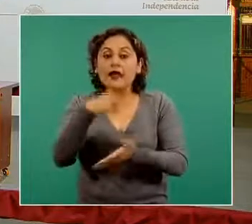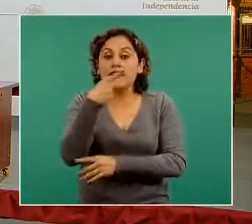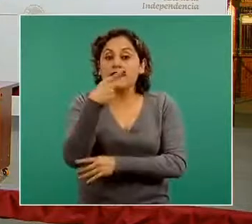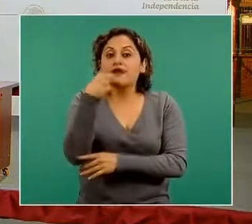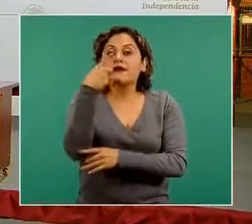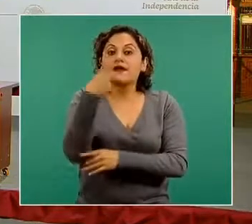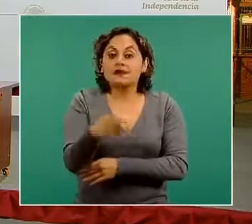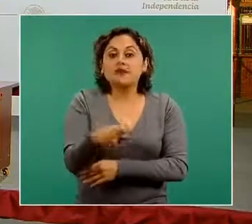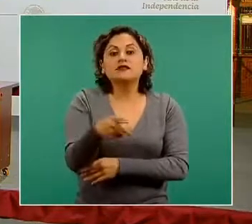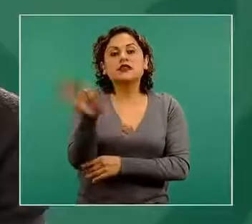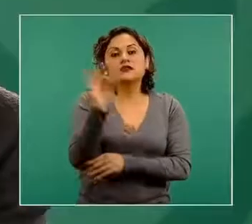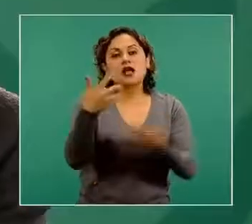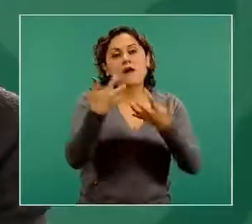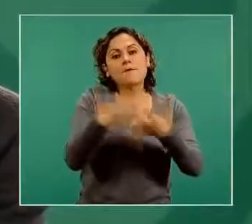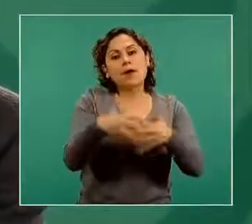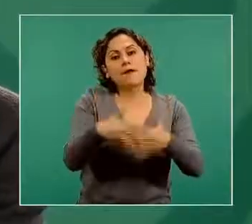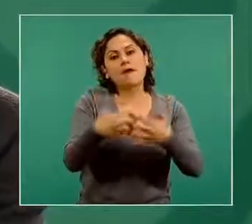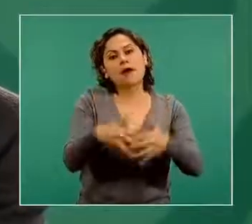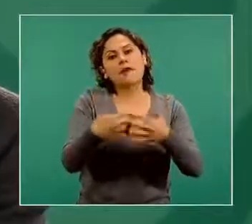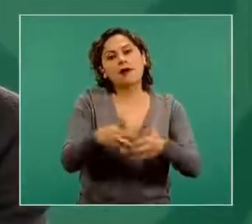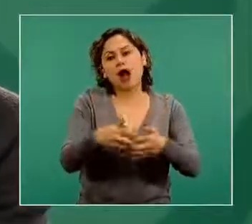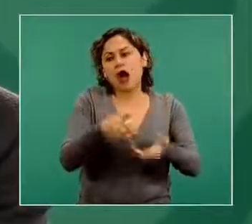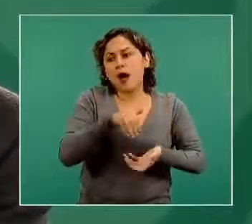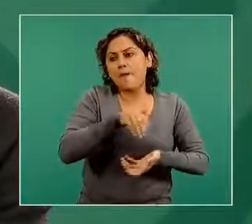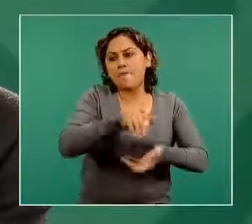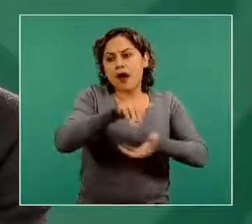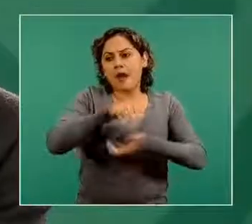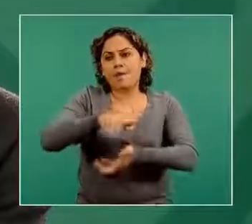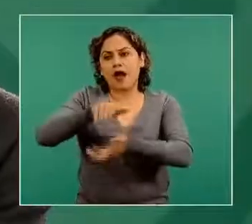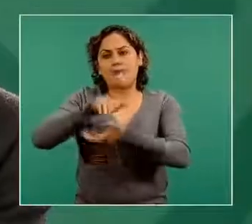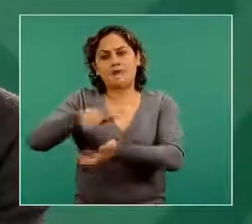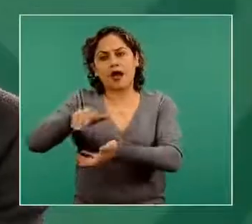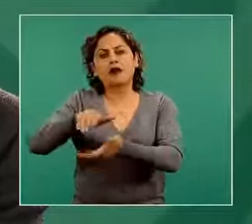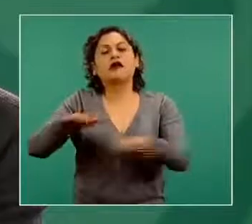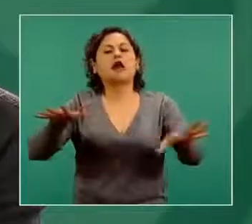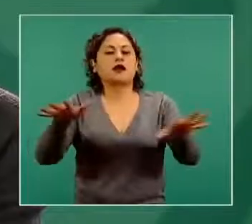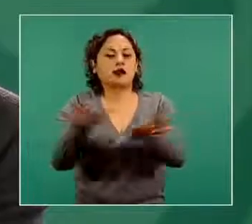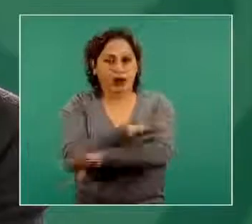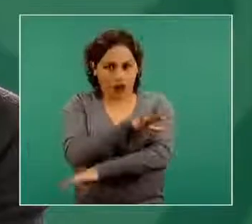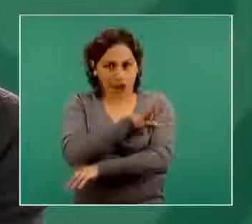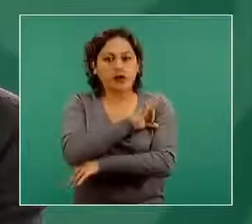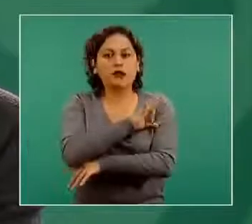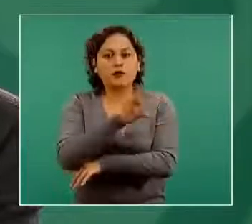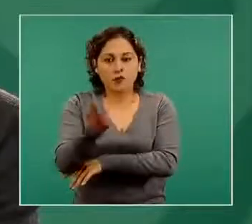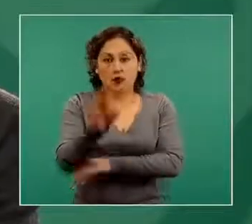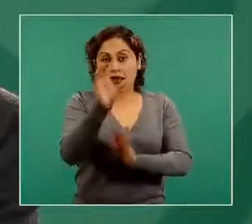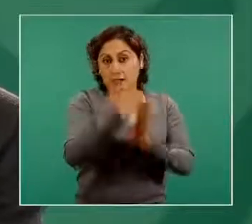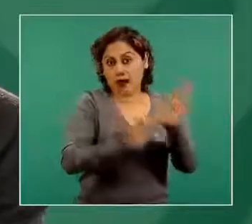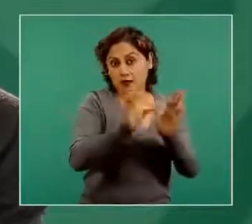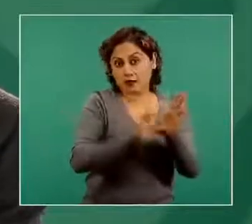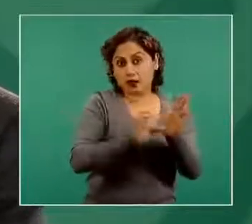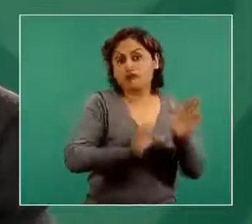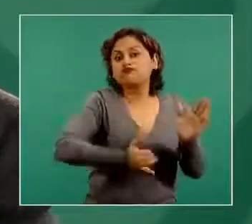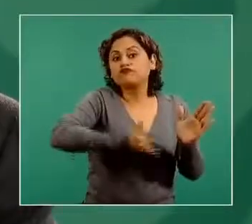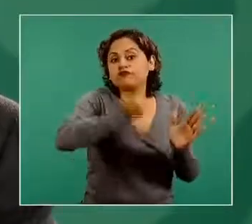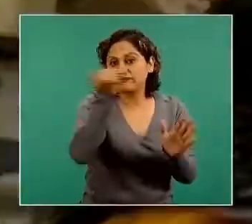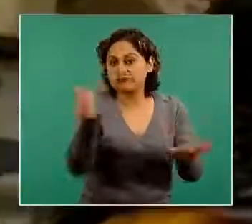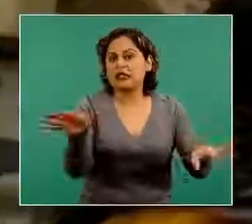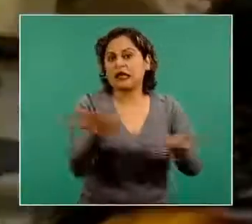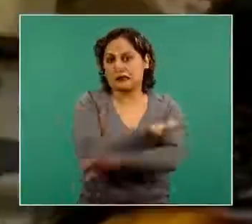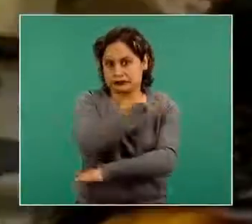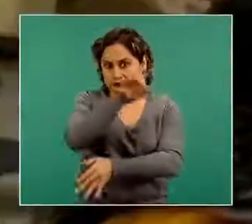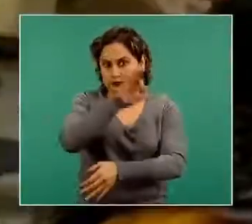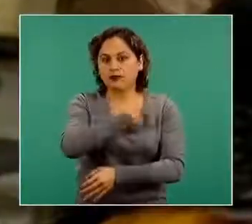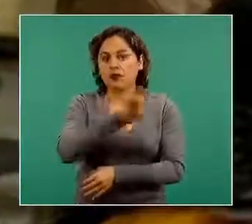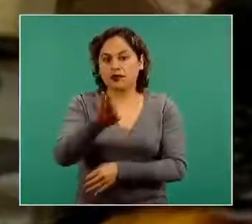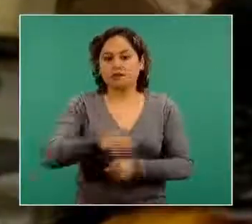producción podrían variar y esto podría resultar en que no se entregue el calendario de acuerdo al calendario estipulado. Tan. Bueno, ya nada más